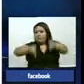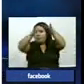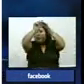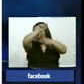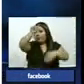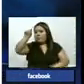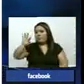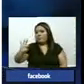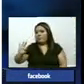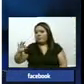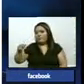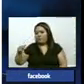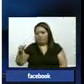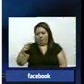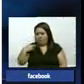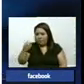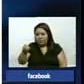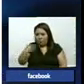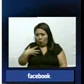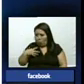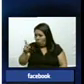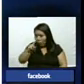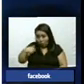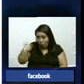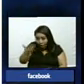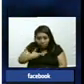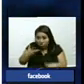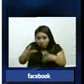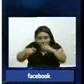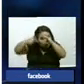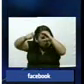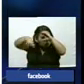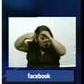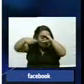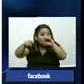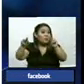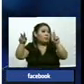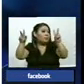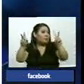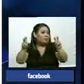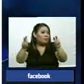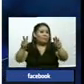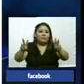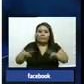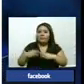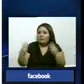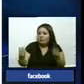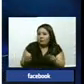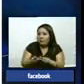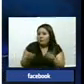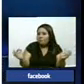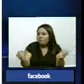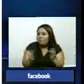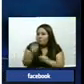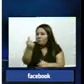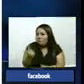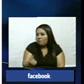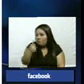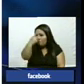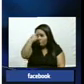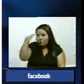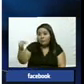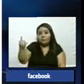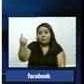Fiscalía haya pedido no reproducir los videos de las presuntas reuniones entre políticos con pandilleros. El